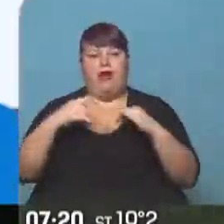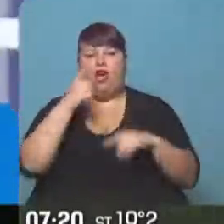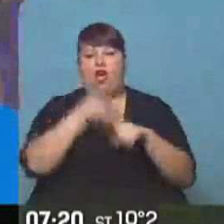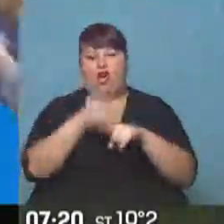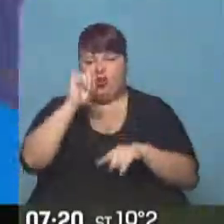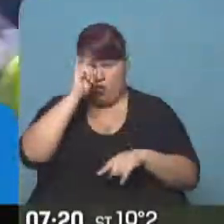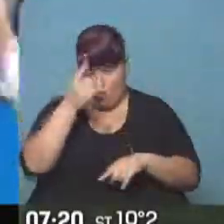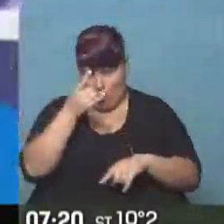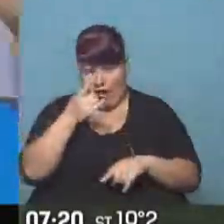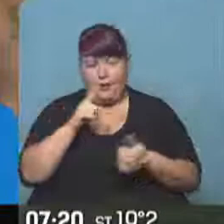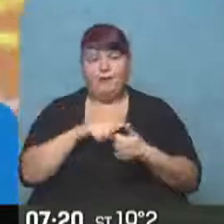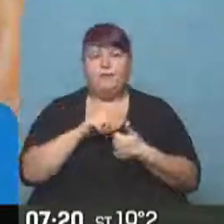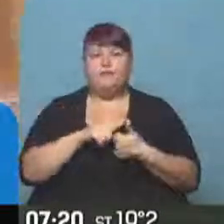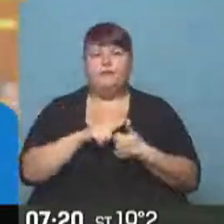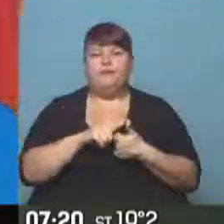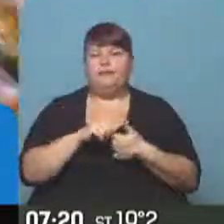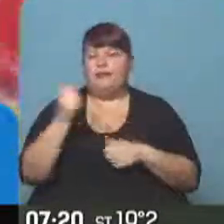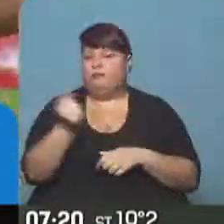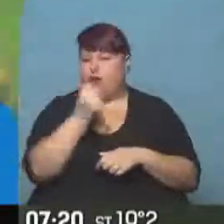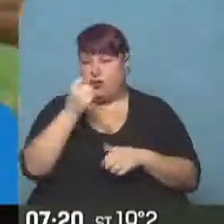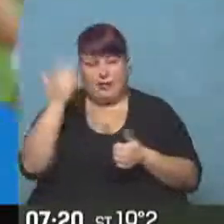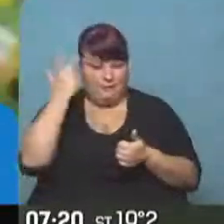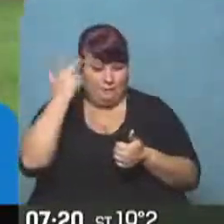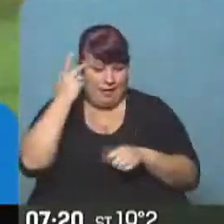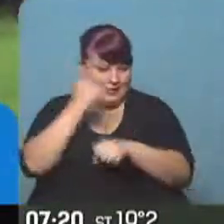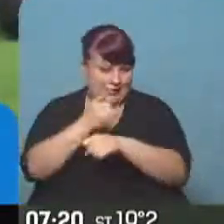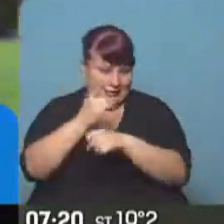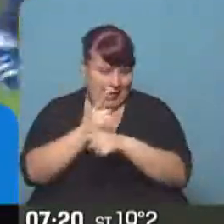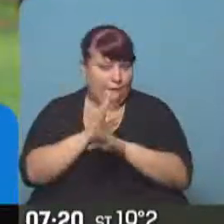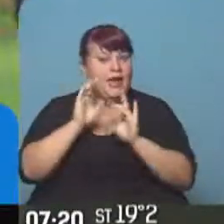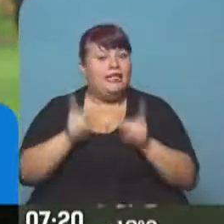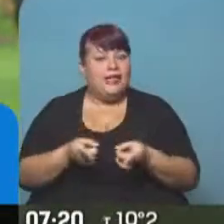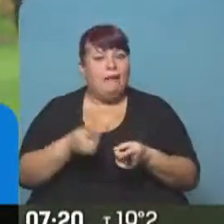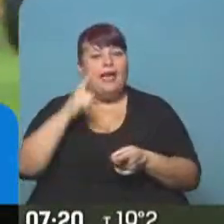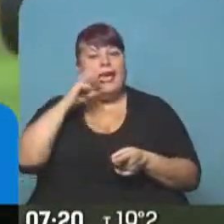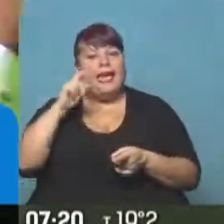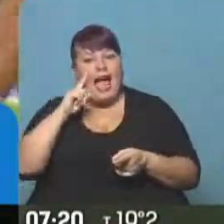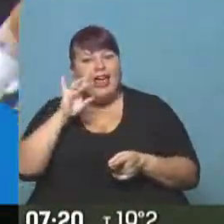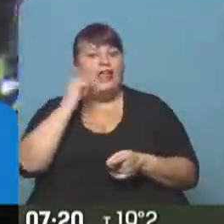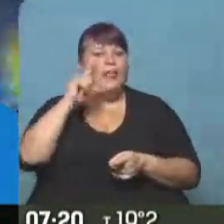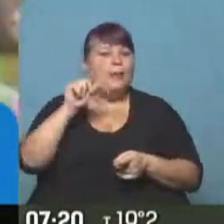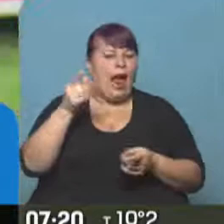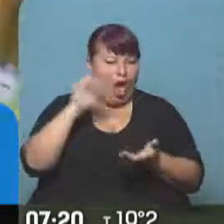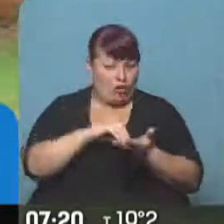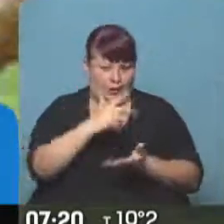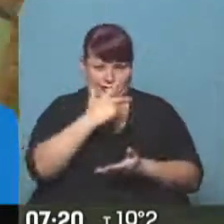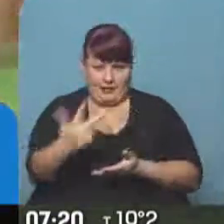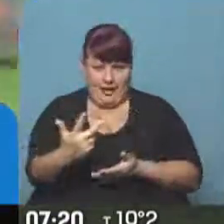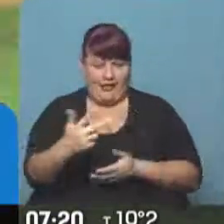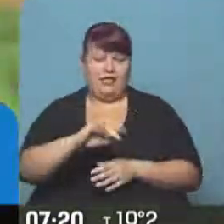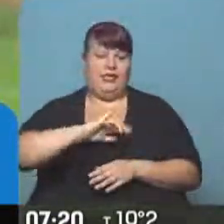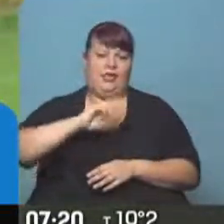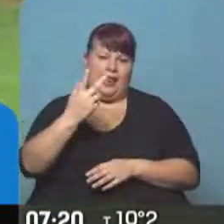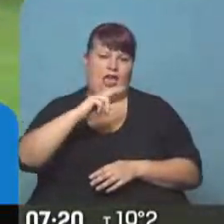Uruguay, con los destacados, Messi como siempre, pero además Icardi y Dybala una vez más, con tripletes,